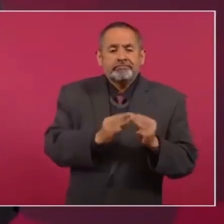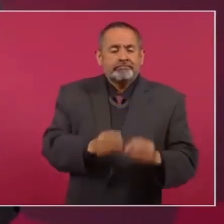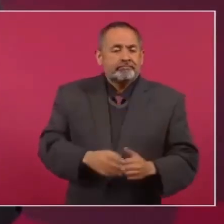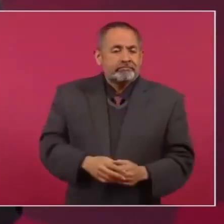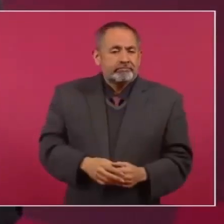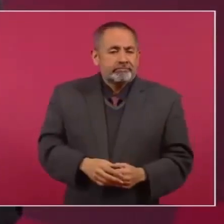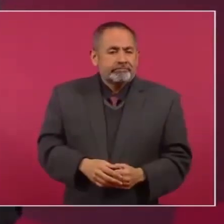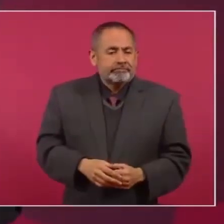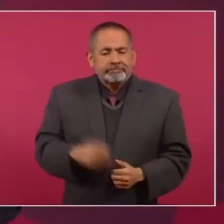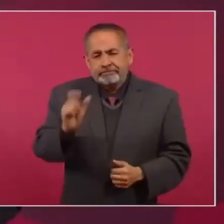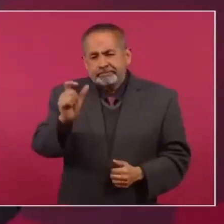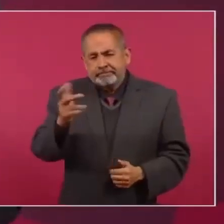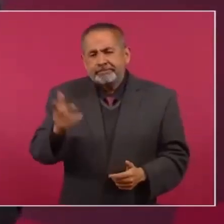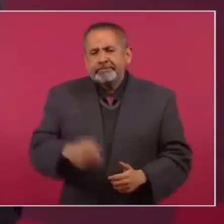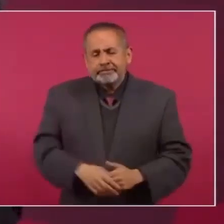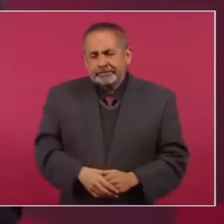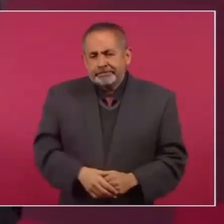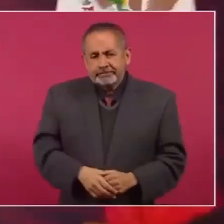¿Cuándo?